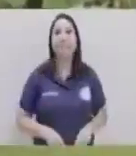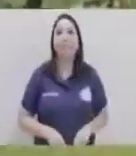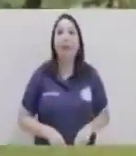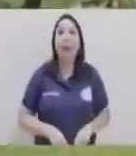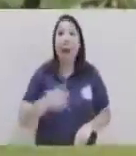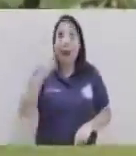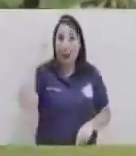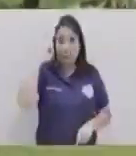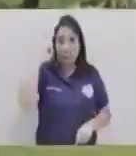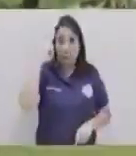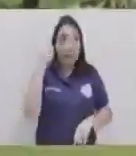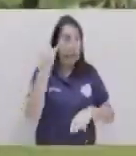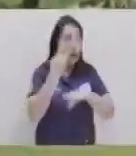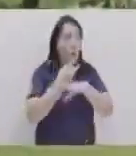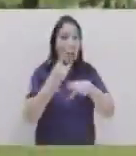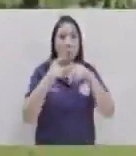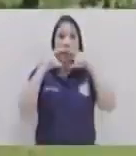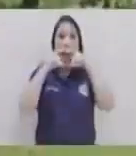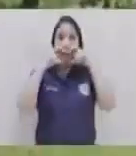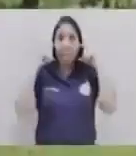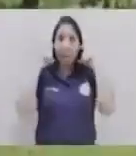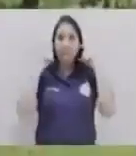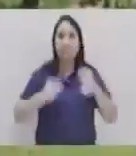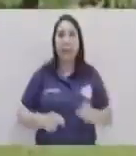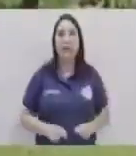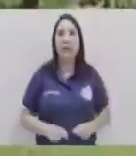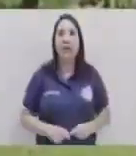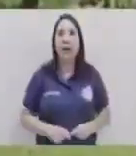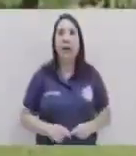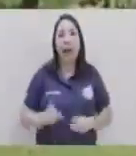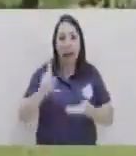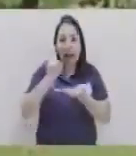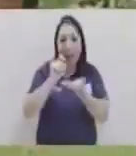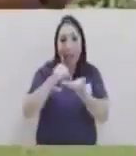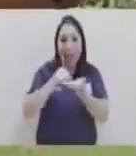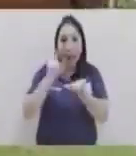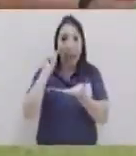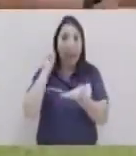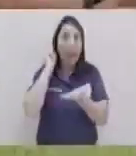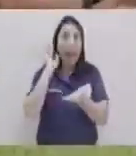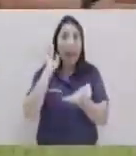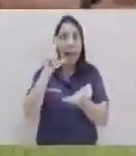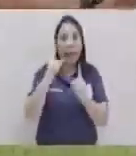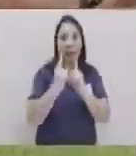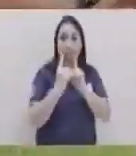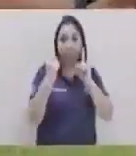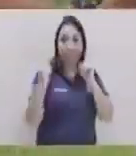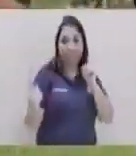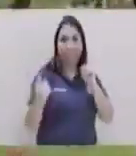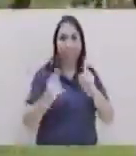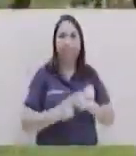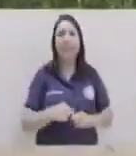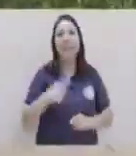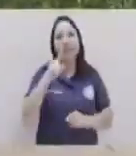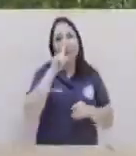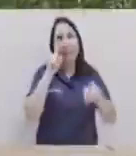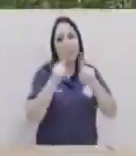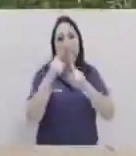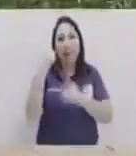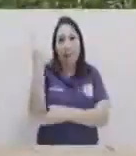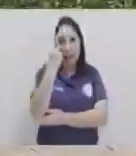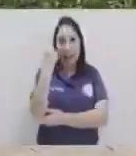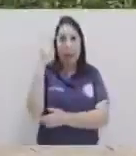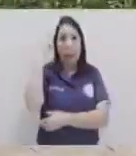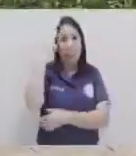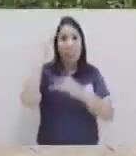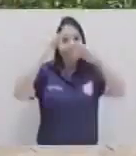También recuérdate utilizar tu mascarilla, tu gel, el distanciamiento social y sobre todo,